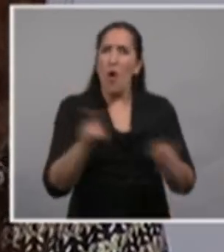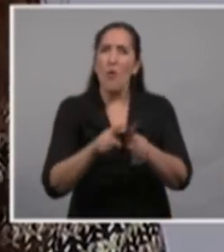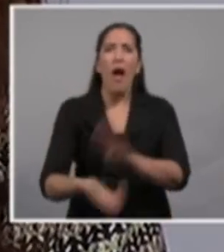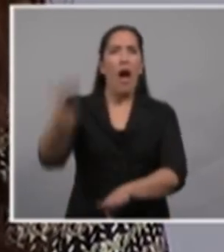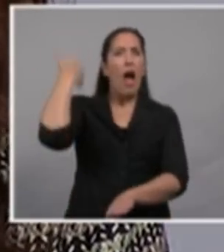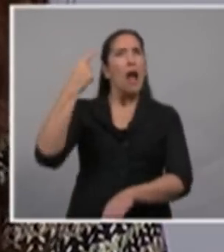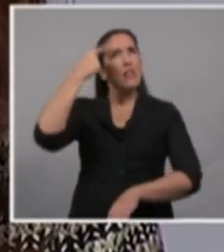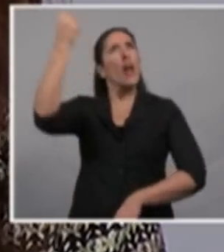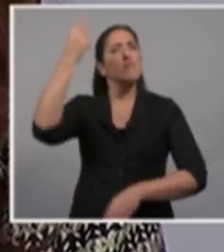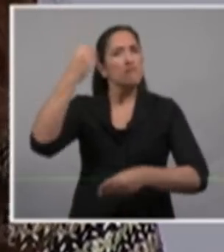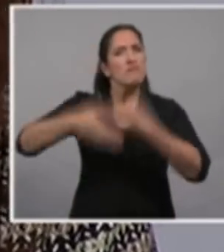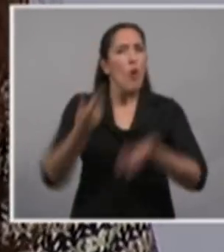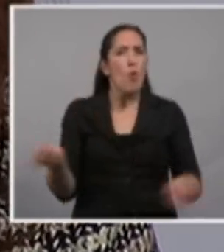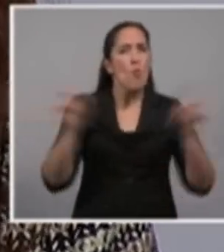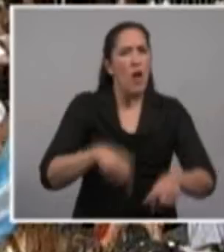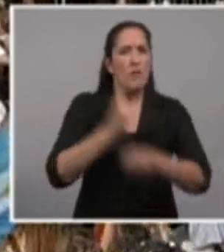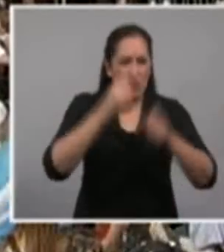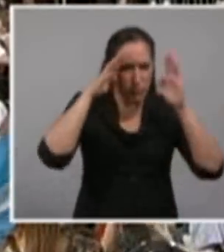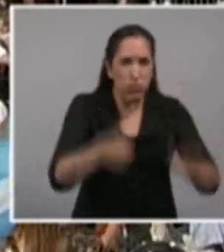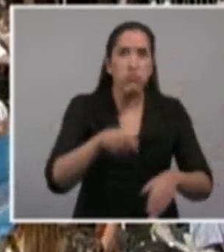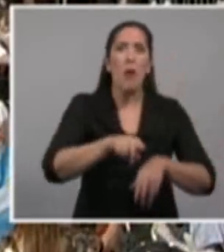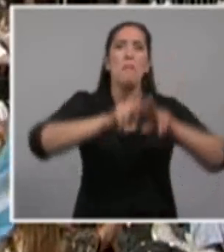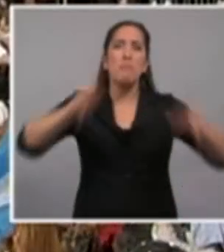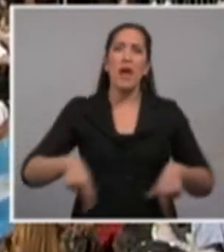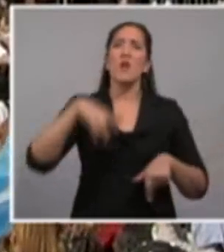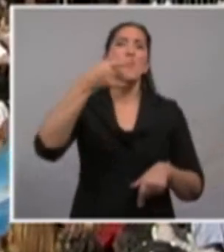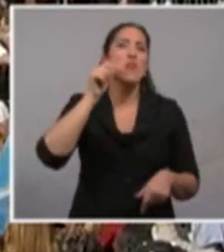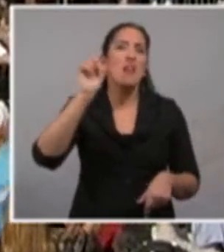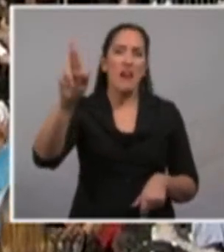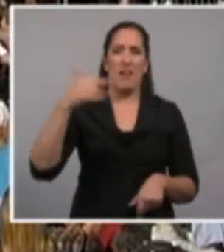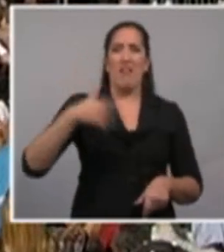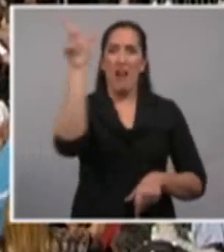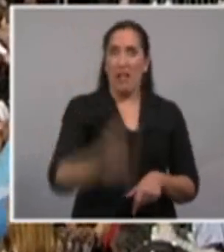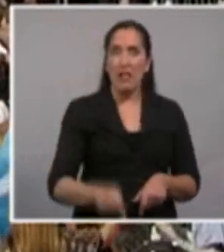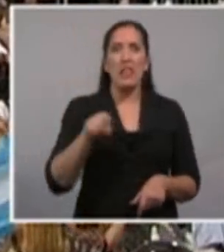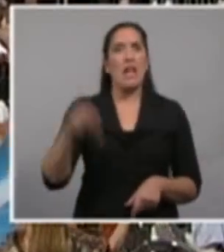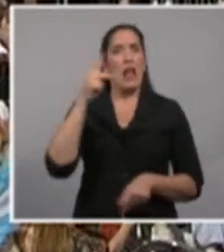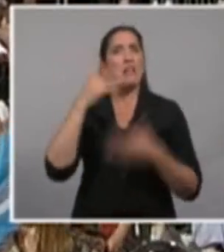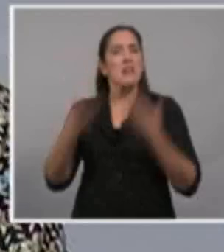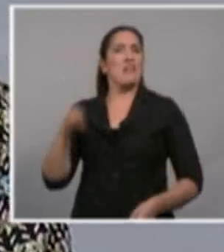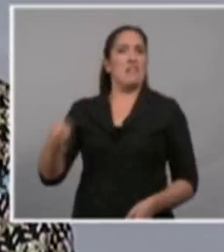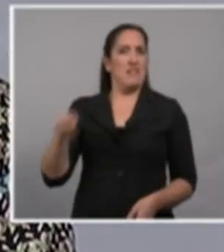Néstor Kirchner cuando volvió a relanzar el plan nuclear argentino. Hoy